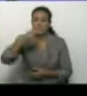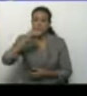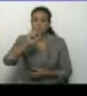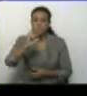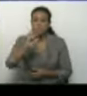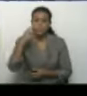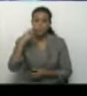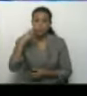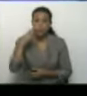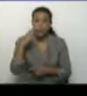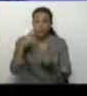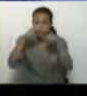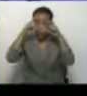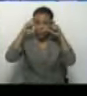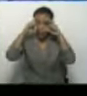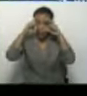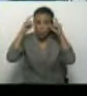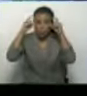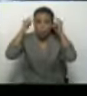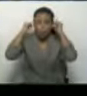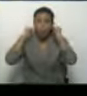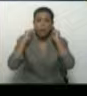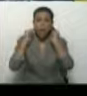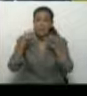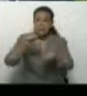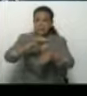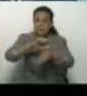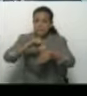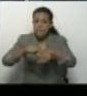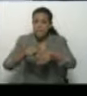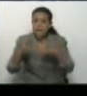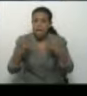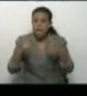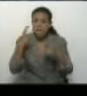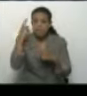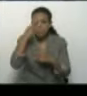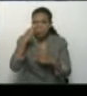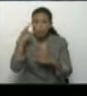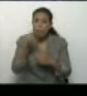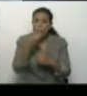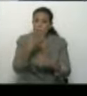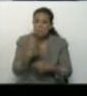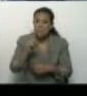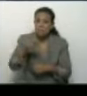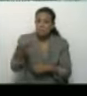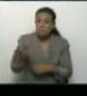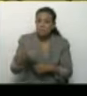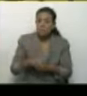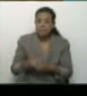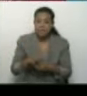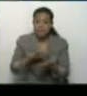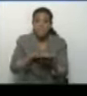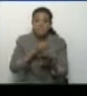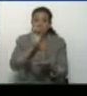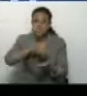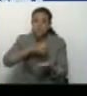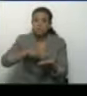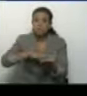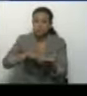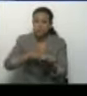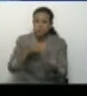en fase de recuperación de un tratamiento que tiene. Y va bien, ¿verdad, Sofía? Sí, de verdad que sí. Qué